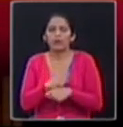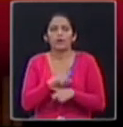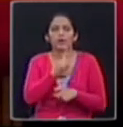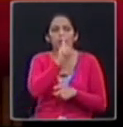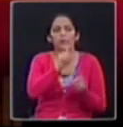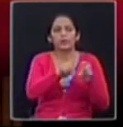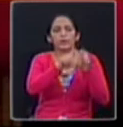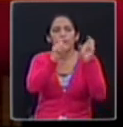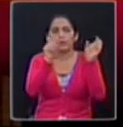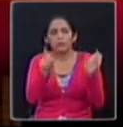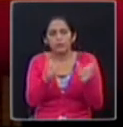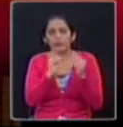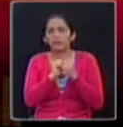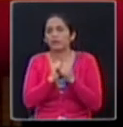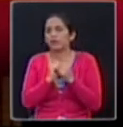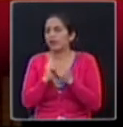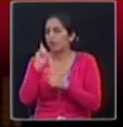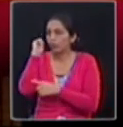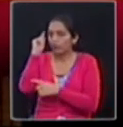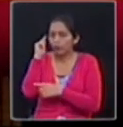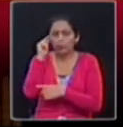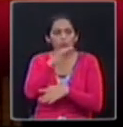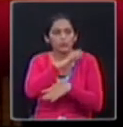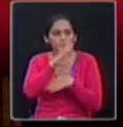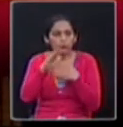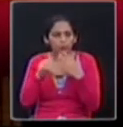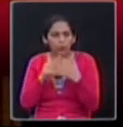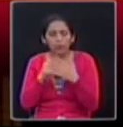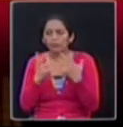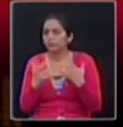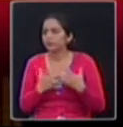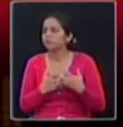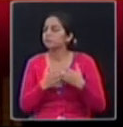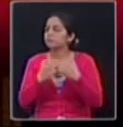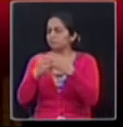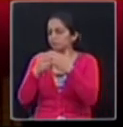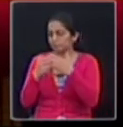reconocernos con roles distintos, complementarios, pero en la misma orilla. En esta